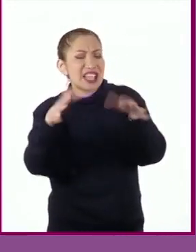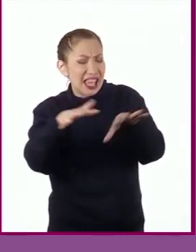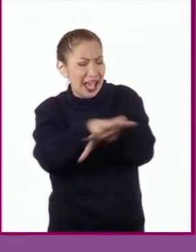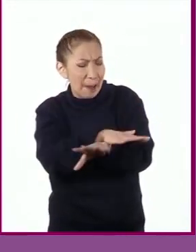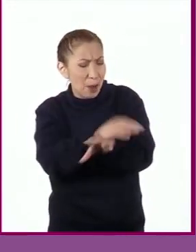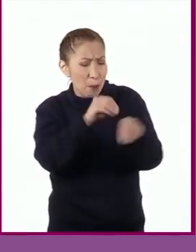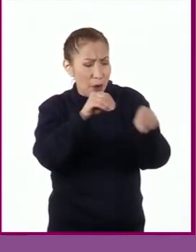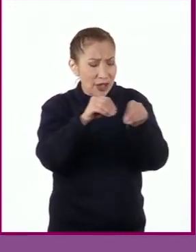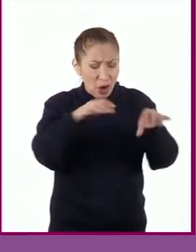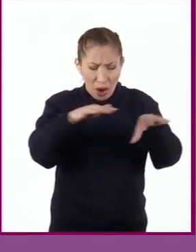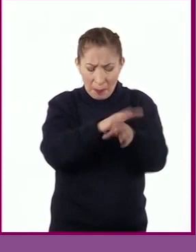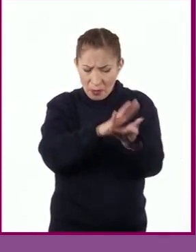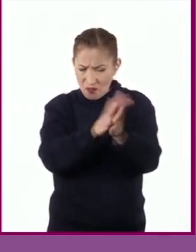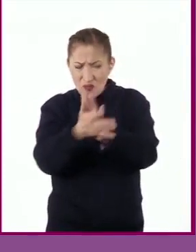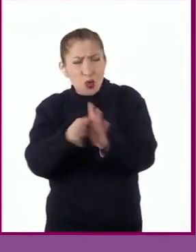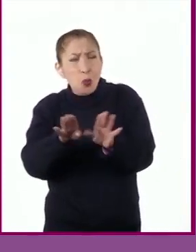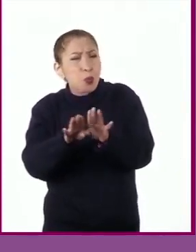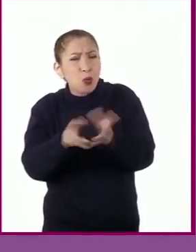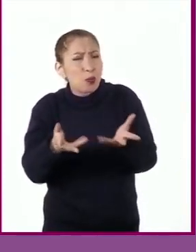en el movimiento de los objetos?